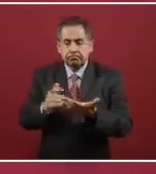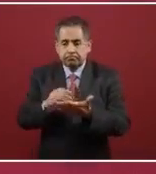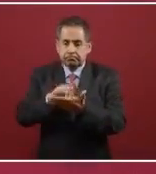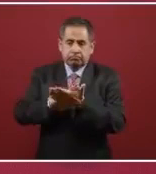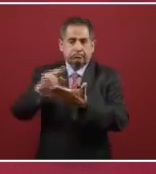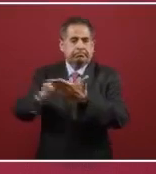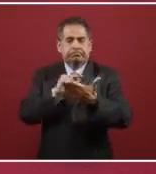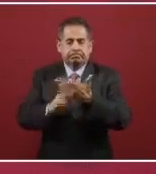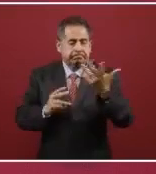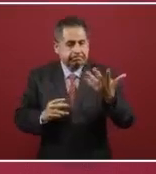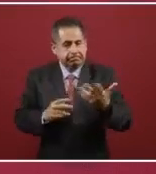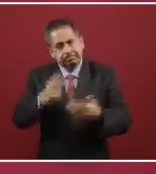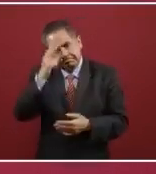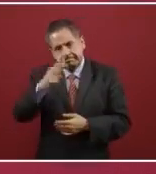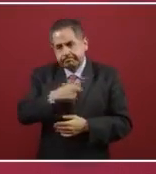establecidos